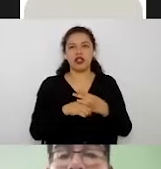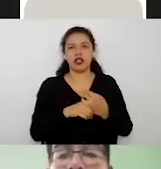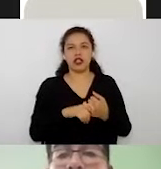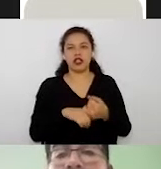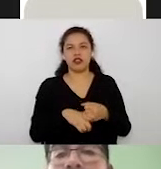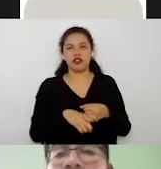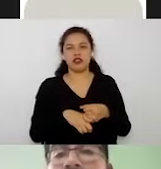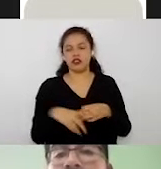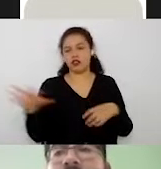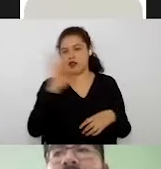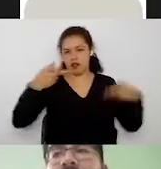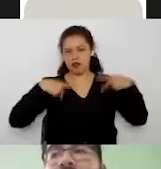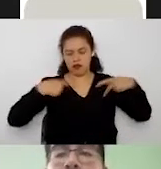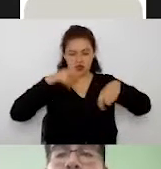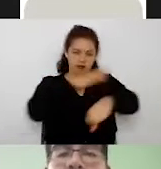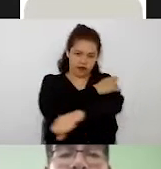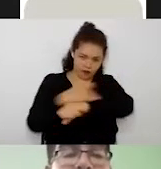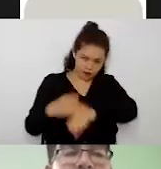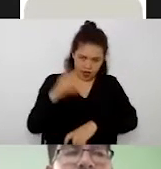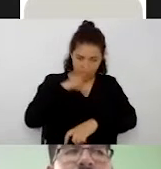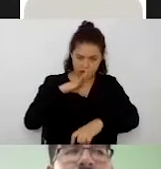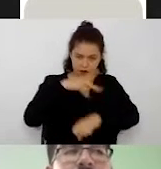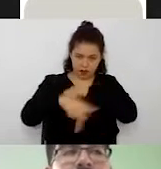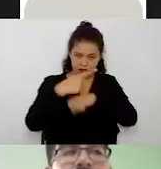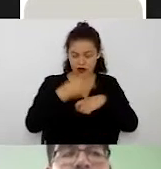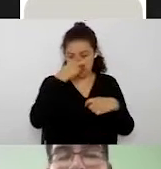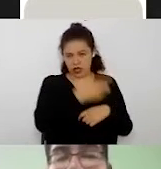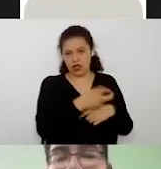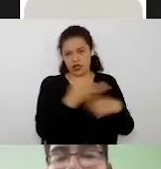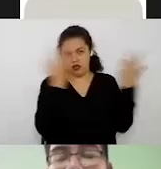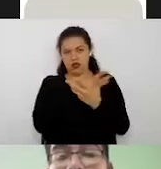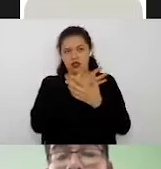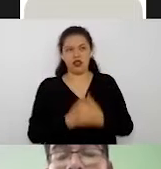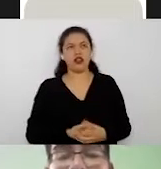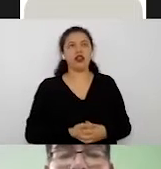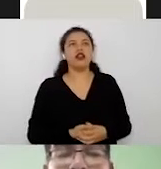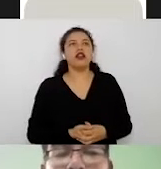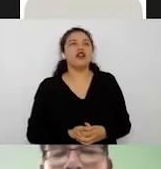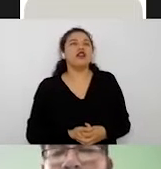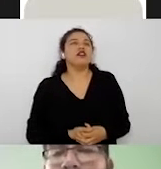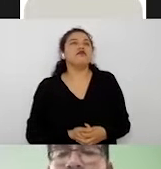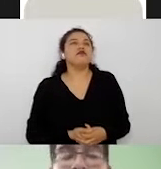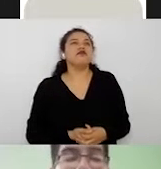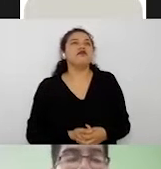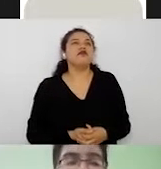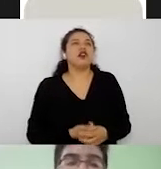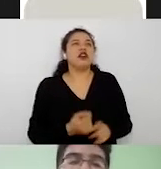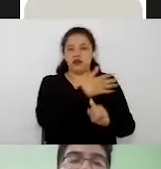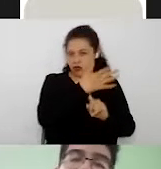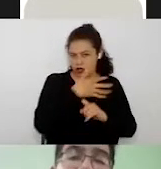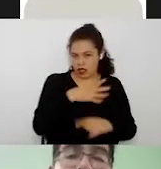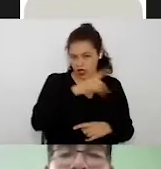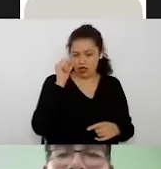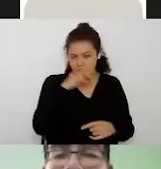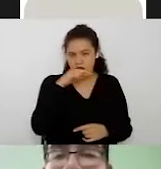que mi familiar entre en riesgo porque dice, chin, es que se lo llevaron en ambulancia, entonces tengo que ir súper rápido